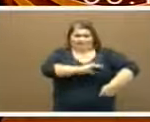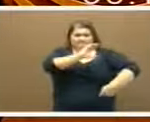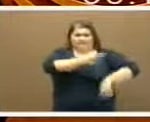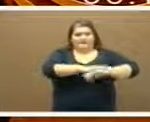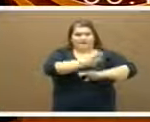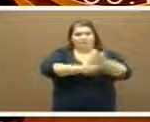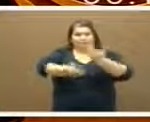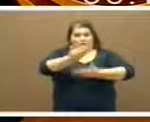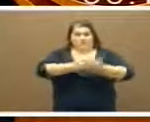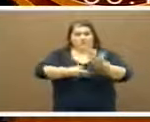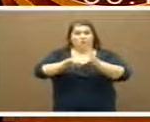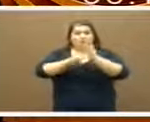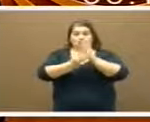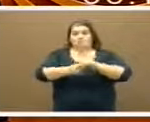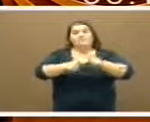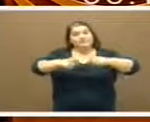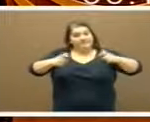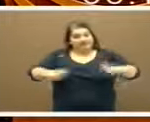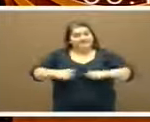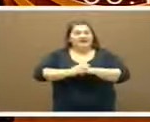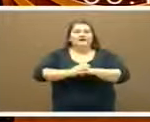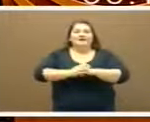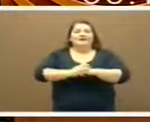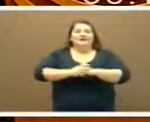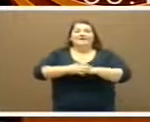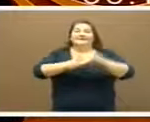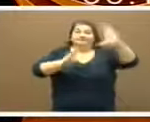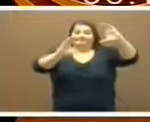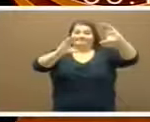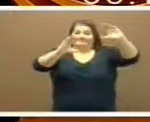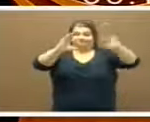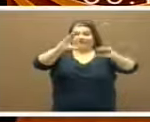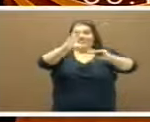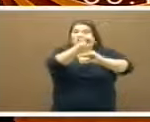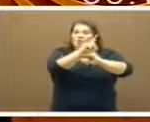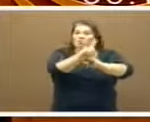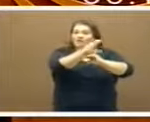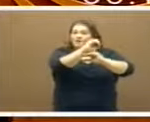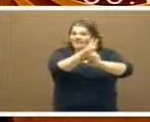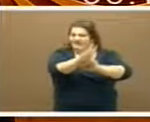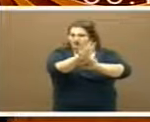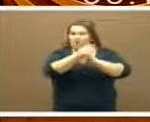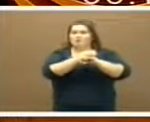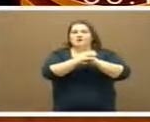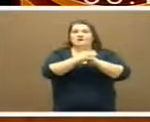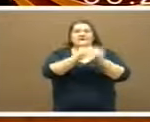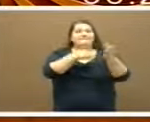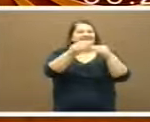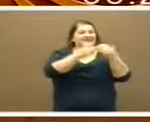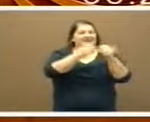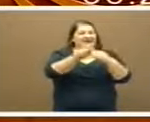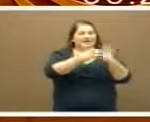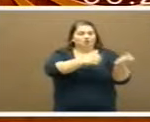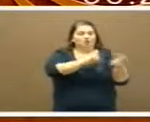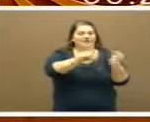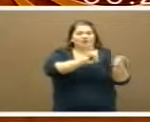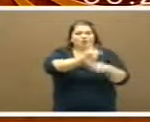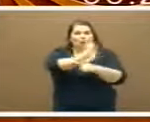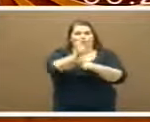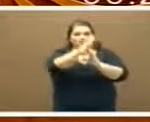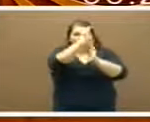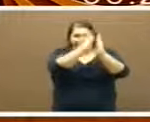de cooperación, solicitando la baja en el servicio 01 y 05, concretamente materiales y suministros y otros,